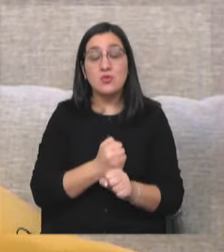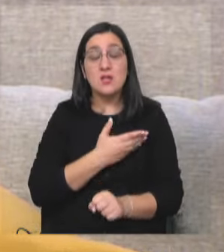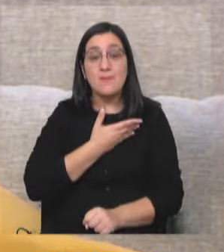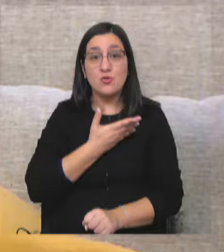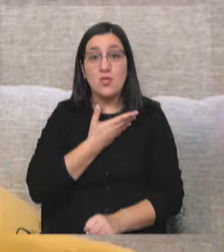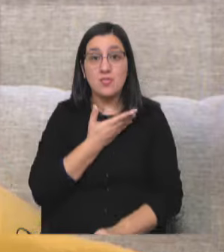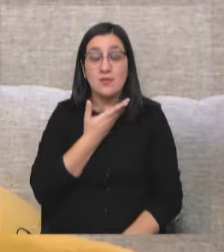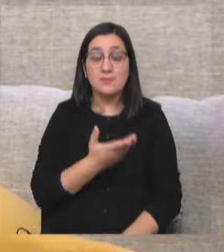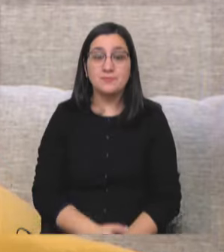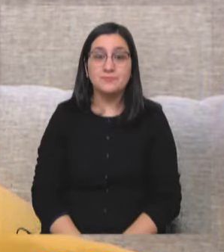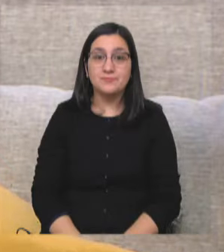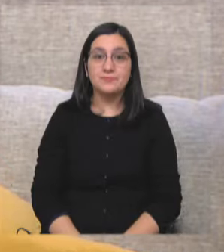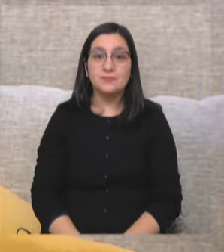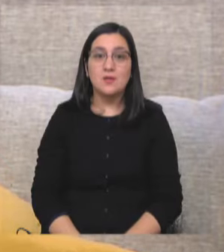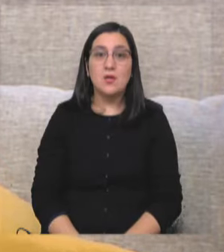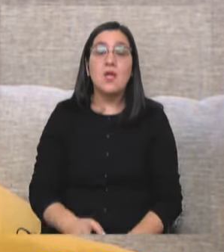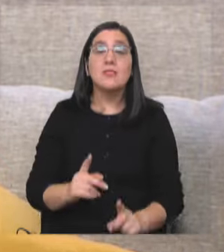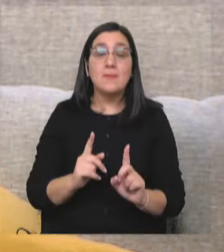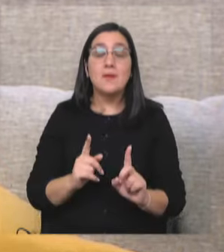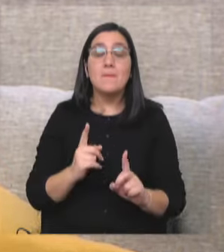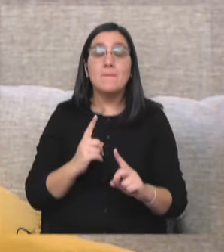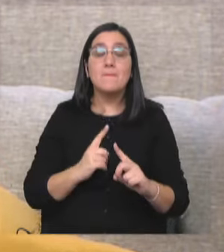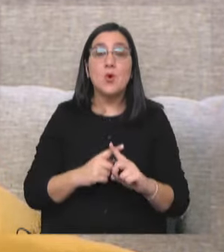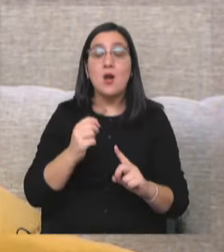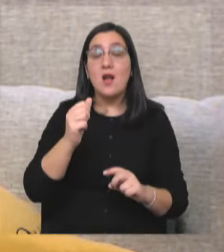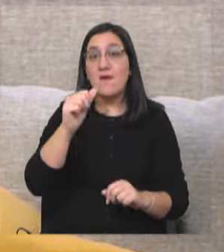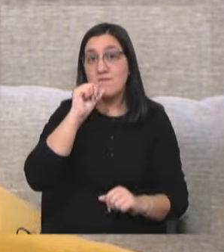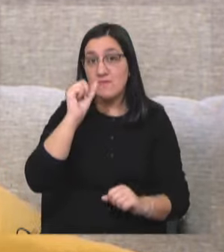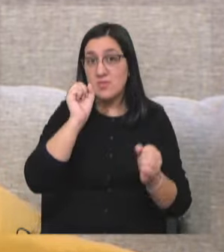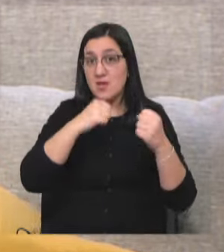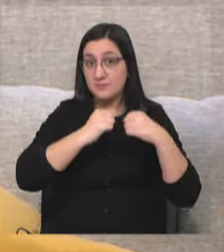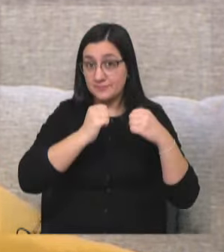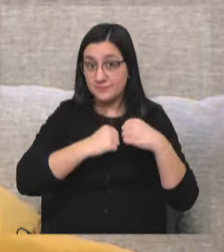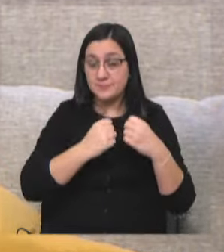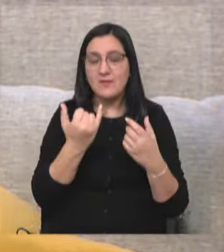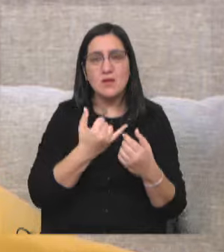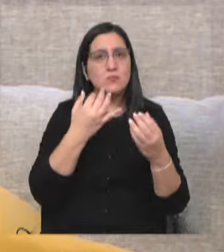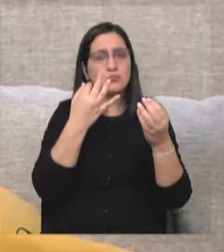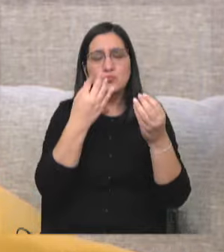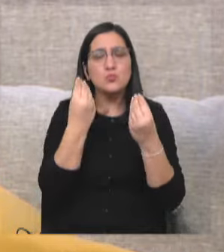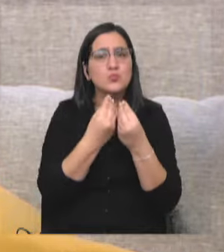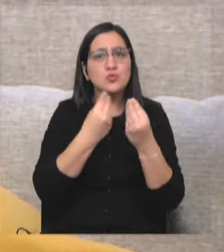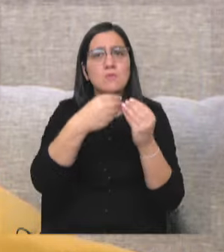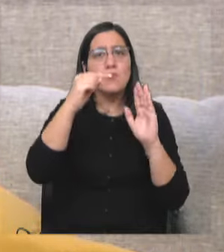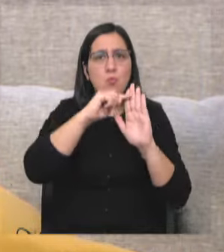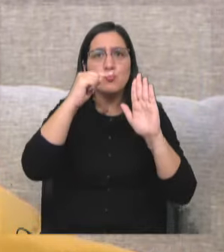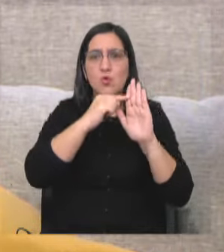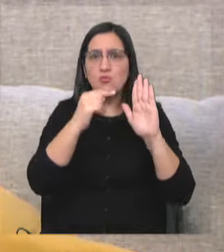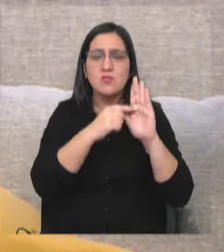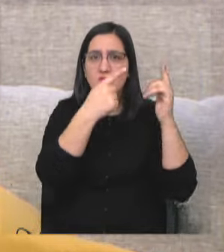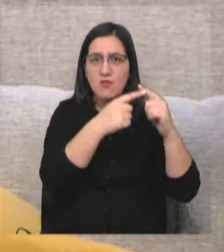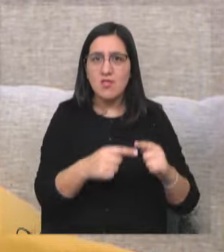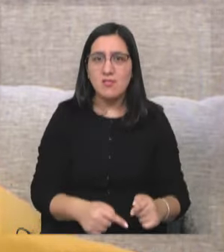protestas, por la bebida, que bueno, está encontrando una solución. Había un montón de pormenores en esa plataforma y creo que todo